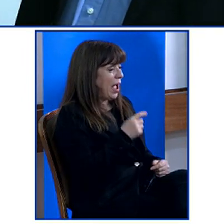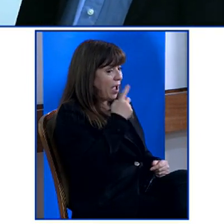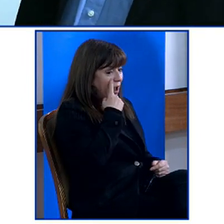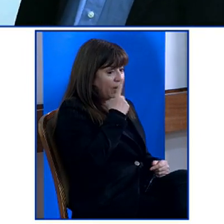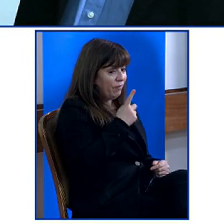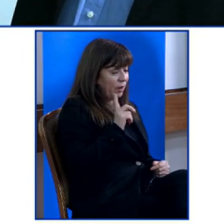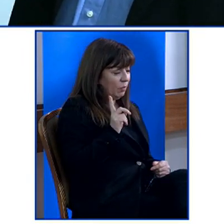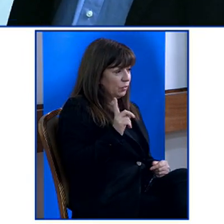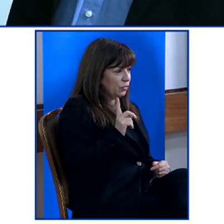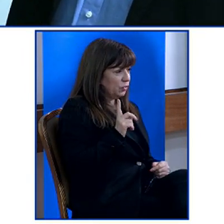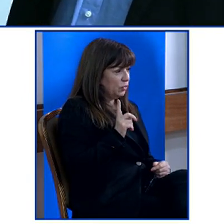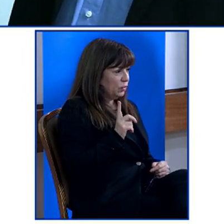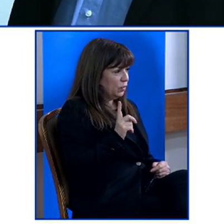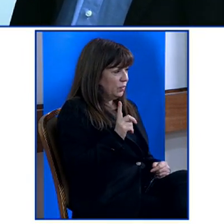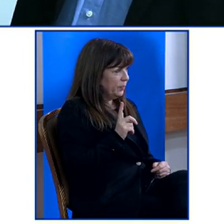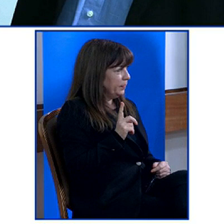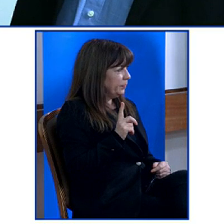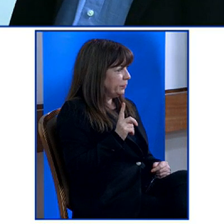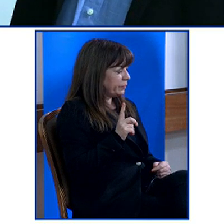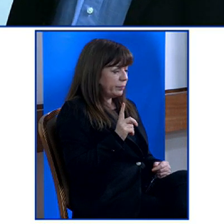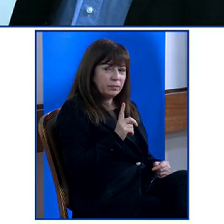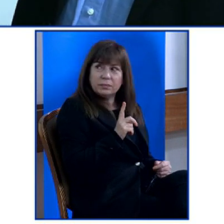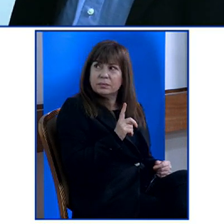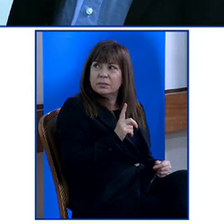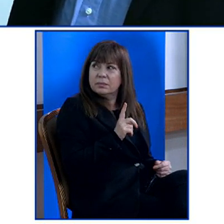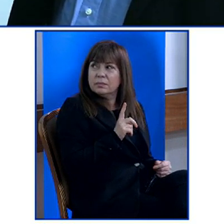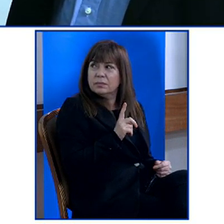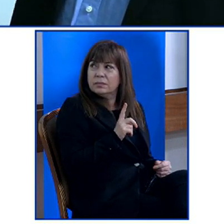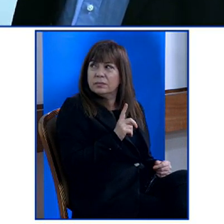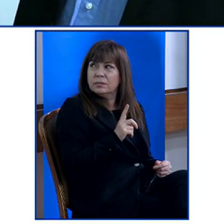vemos, aquí están 1.800.000,